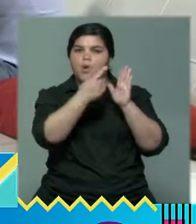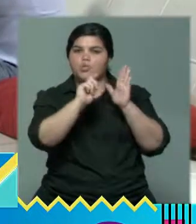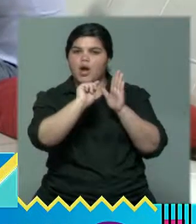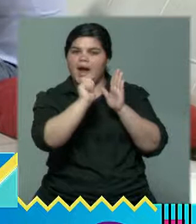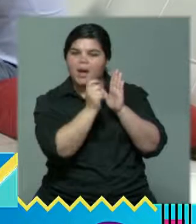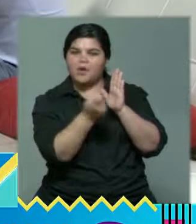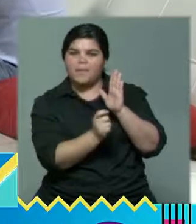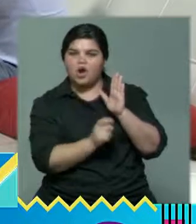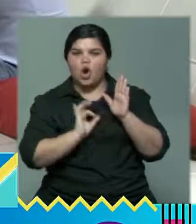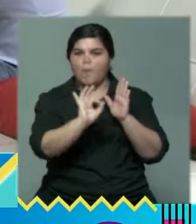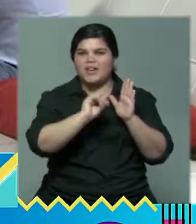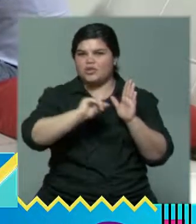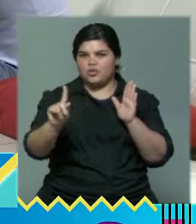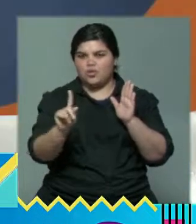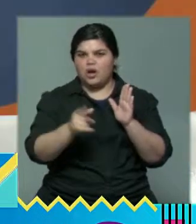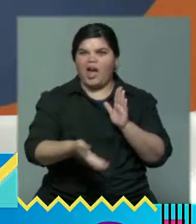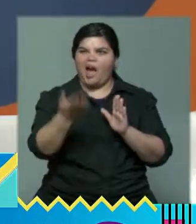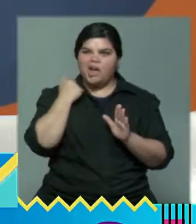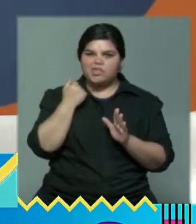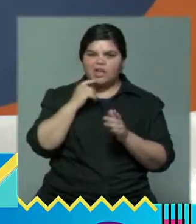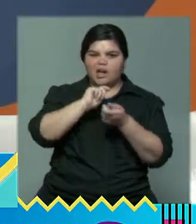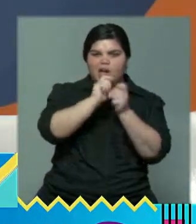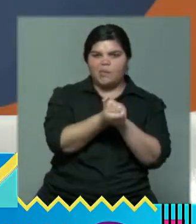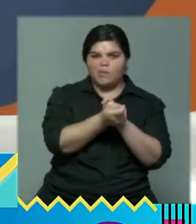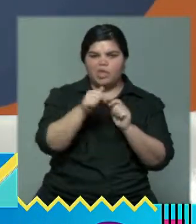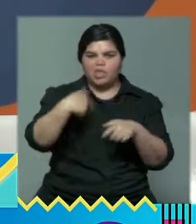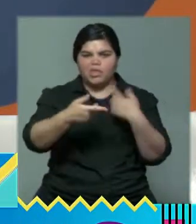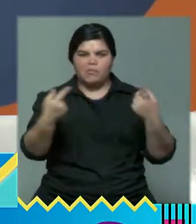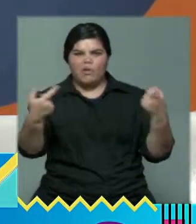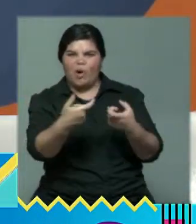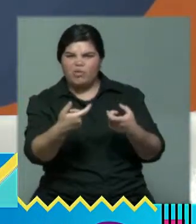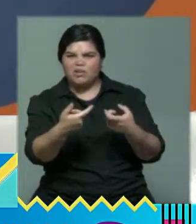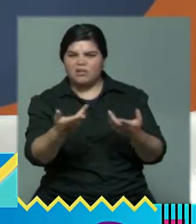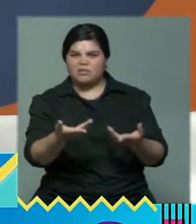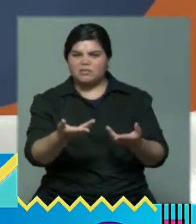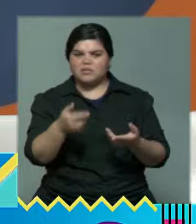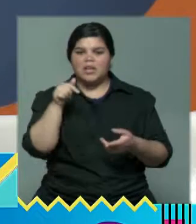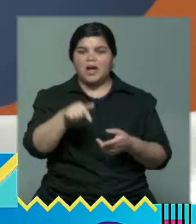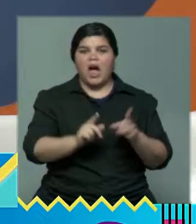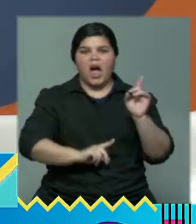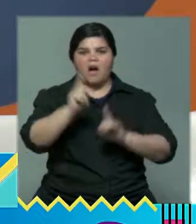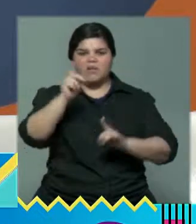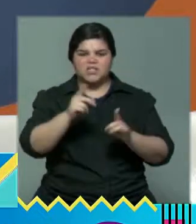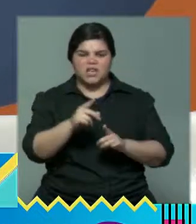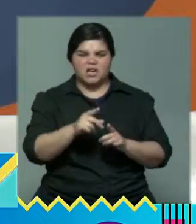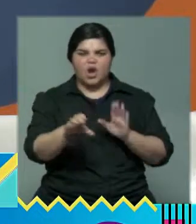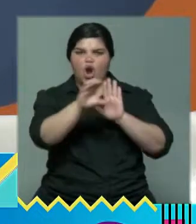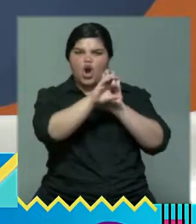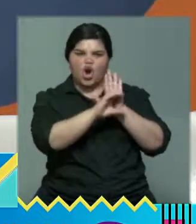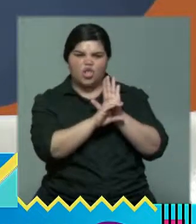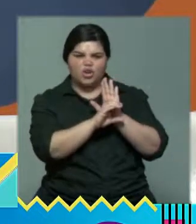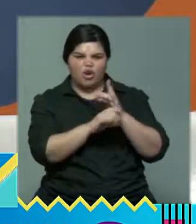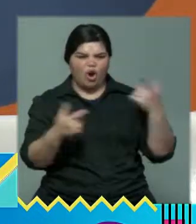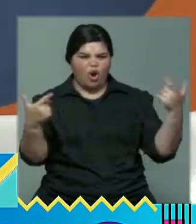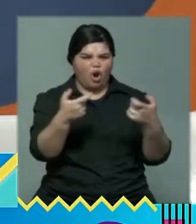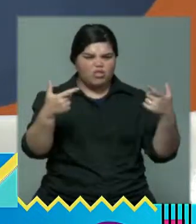que terminan siendo contradictorias con las modificaciones anteriores, con la idea original, y termina siendo en muchos casos hasta contradictorio el código. Y